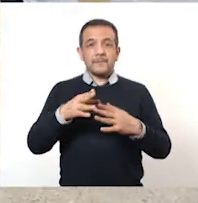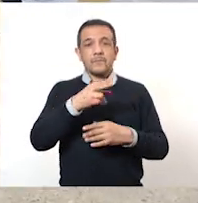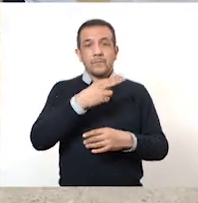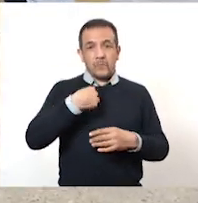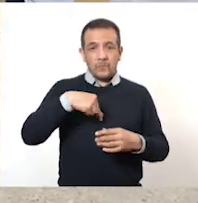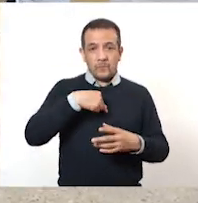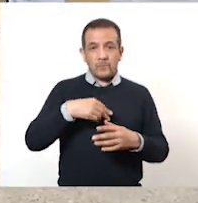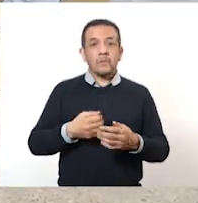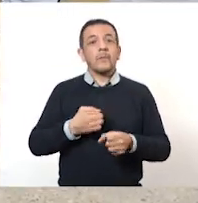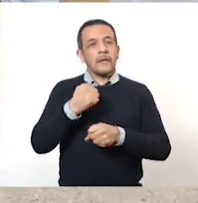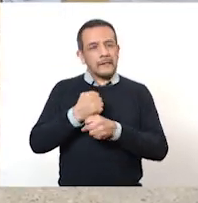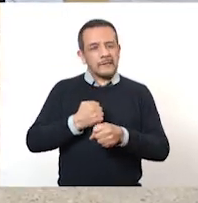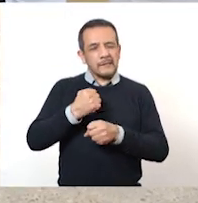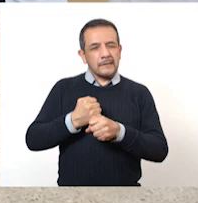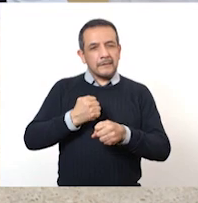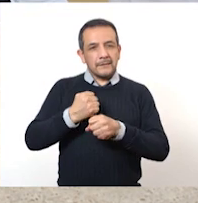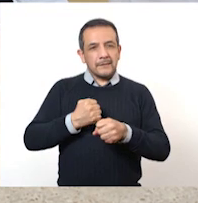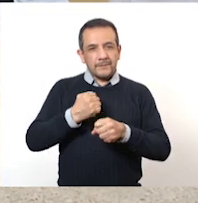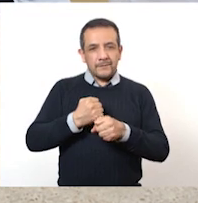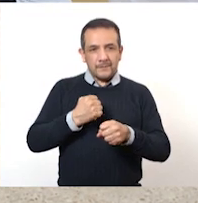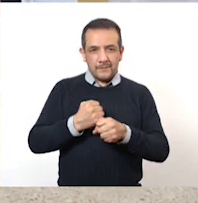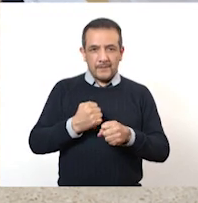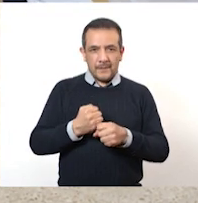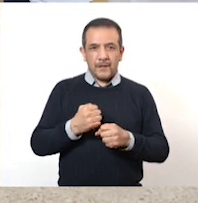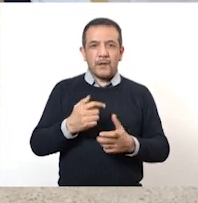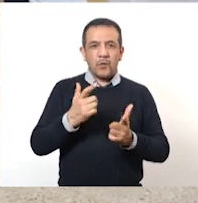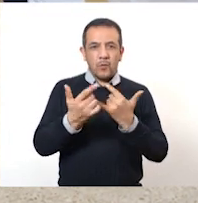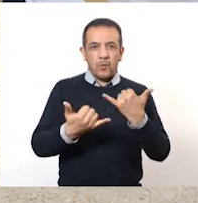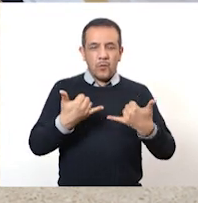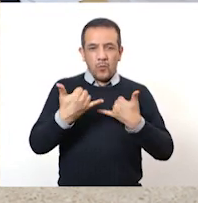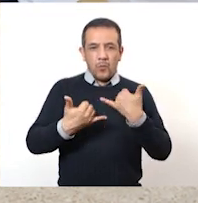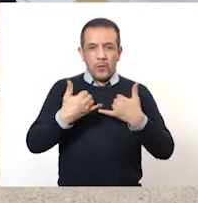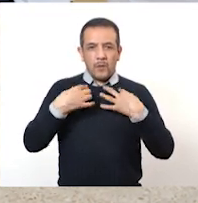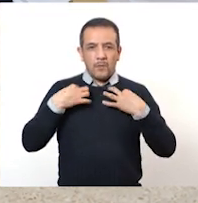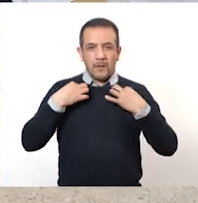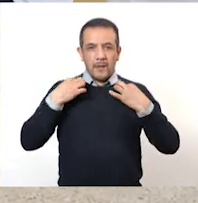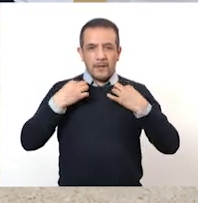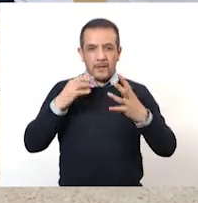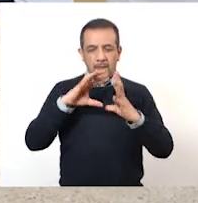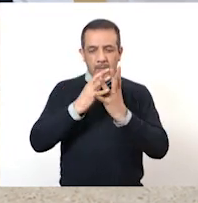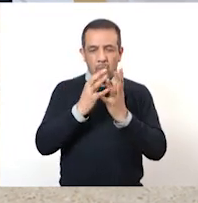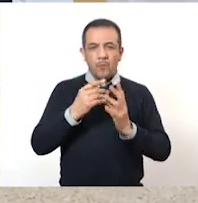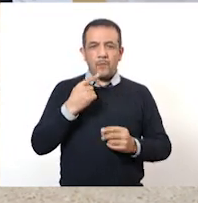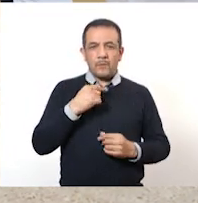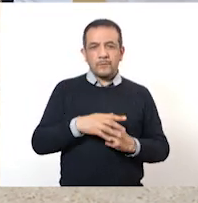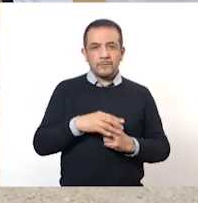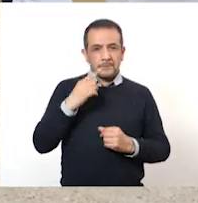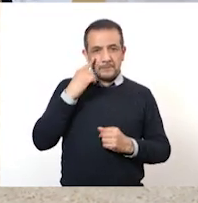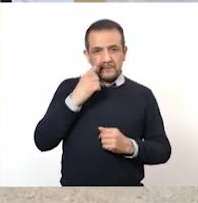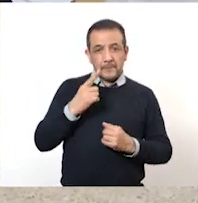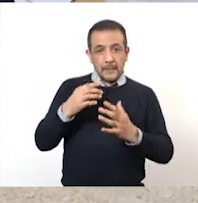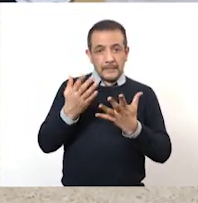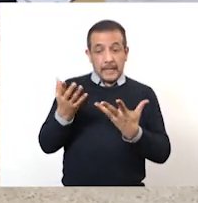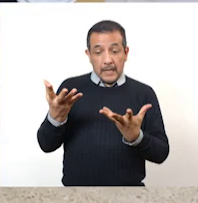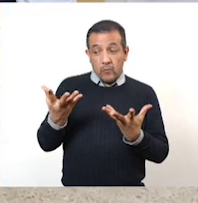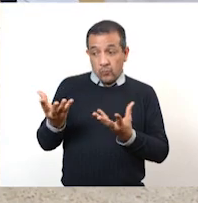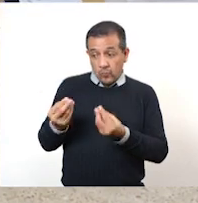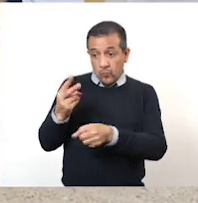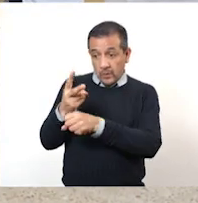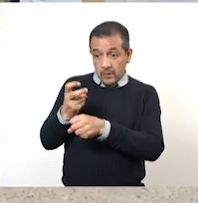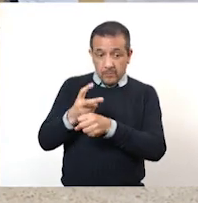Ahora practiquemos el juego Playera Ball. Este es un juego cooperativo. Invita a tu